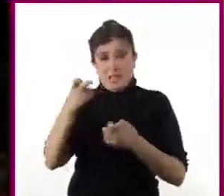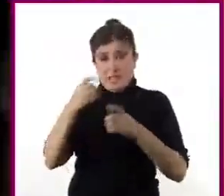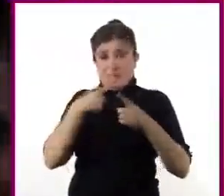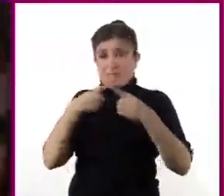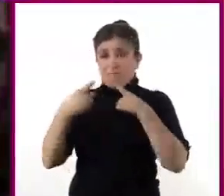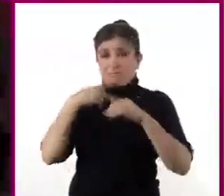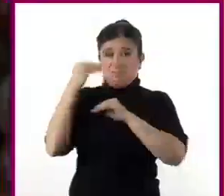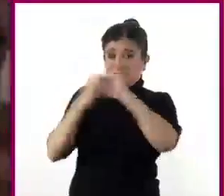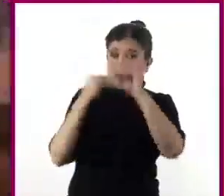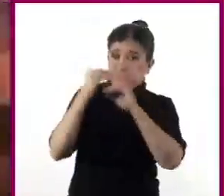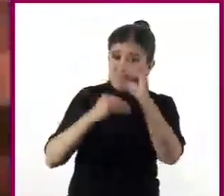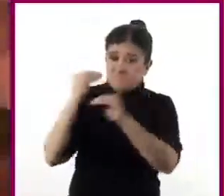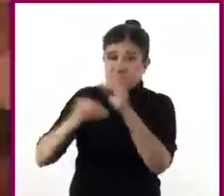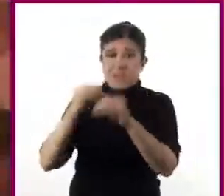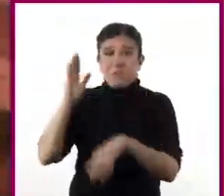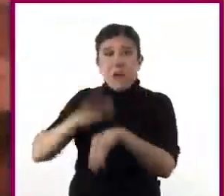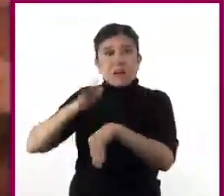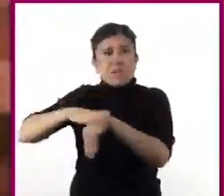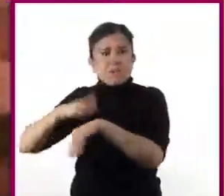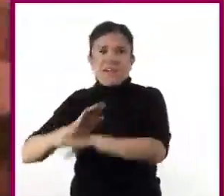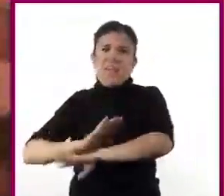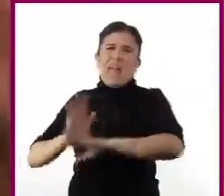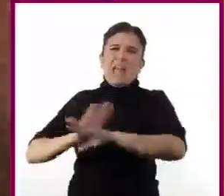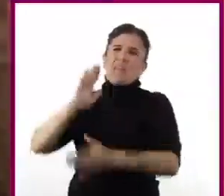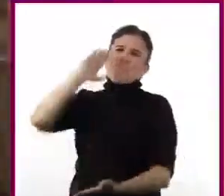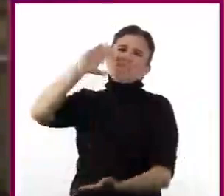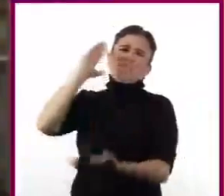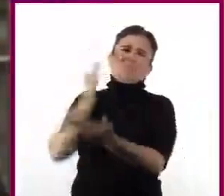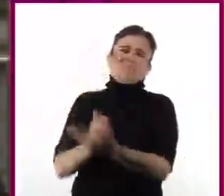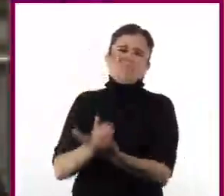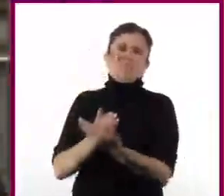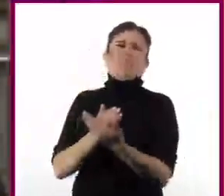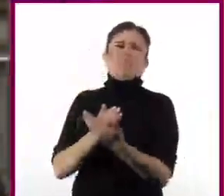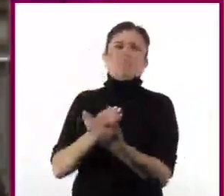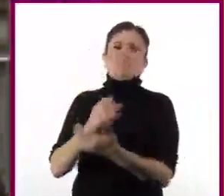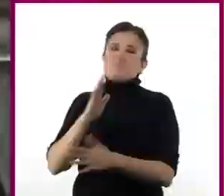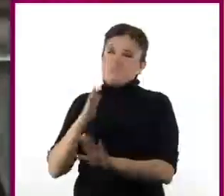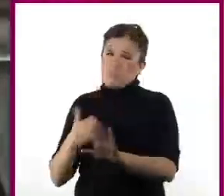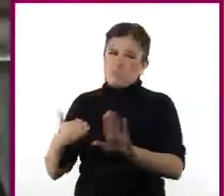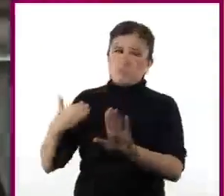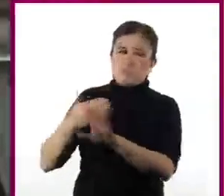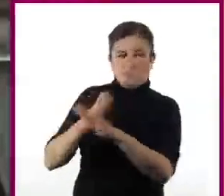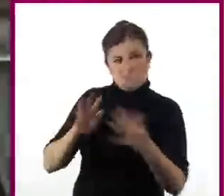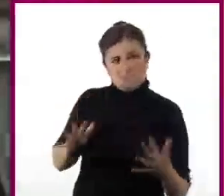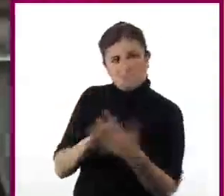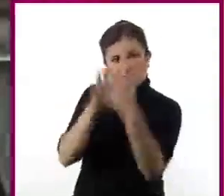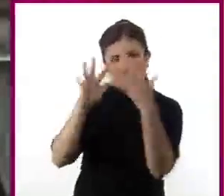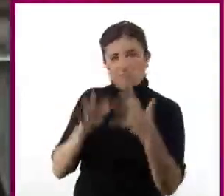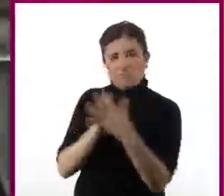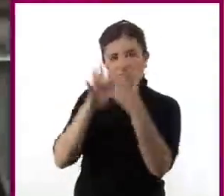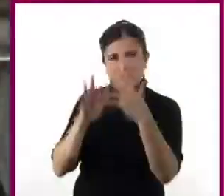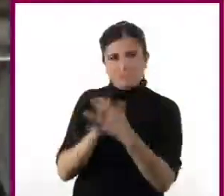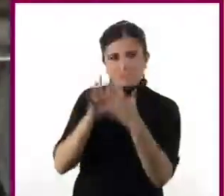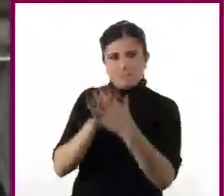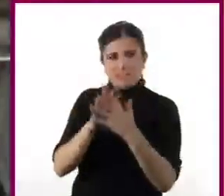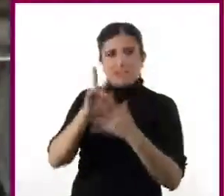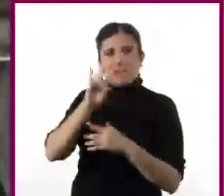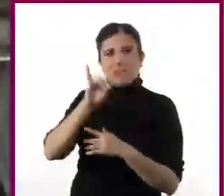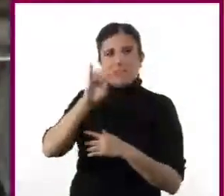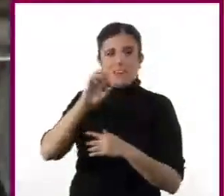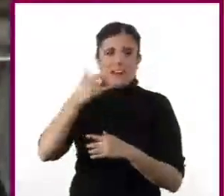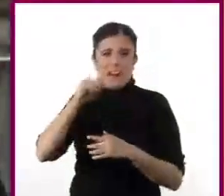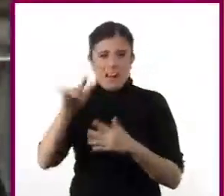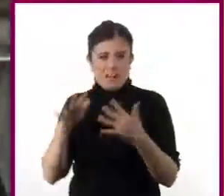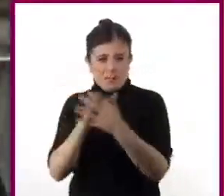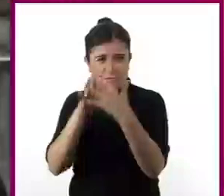discusiones puedan llegar más lejos y en consecuencia dan un golpe deponiendo al virrey Iturrigaray y poniendo